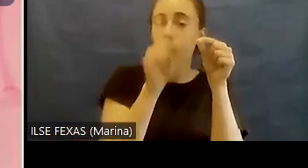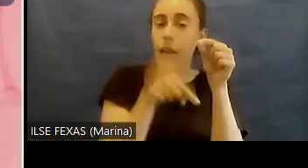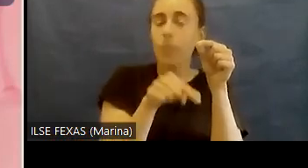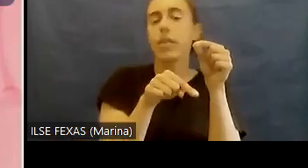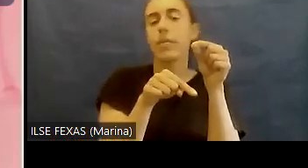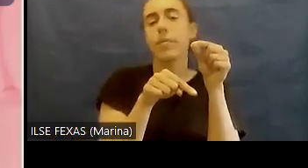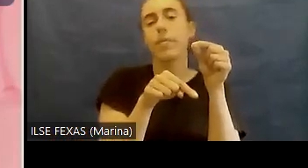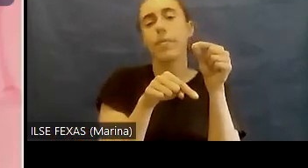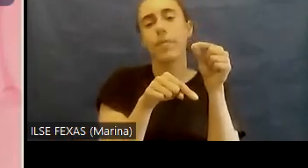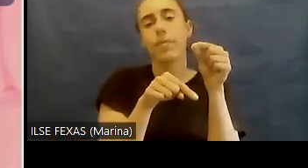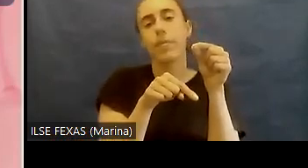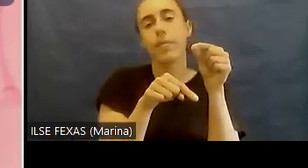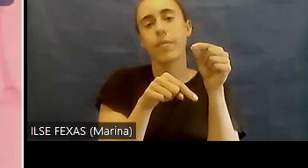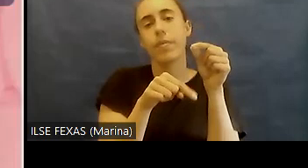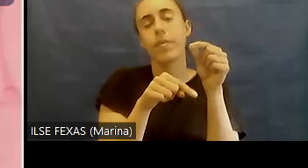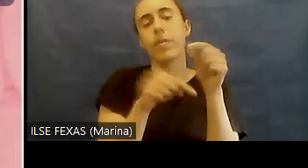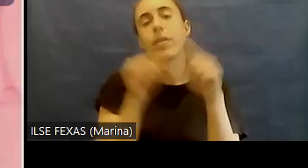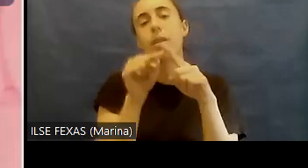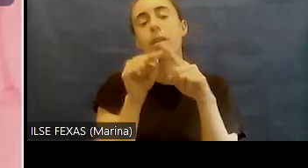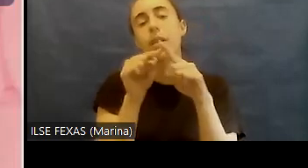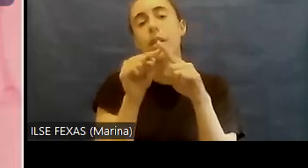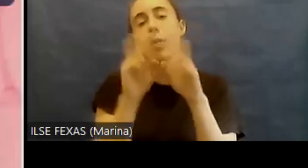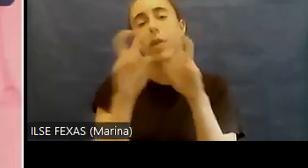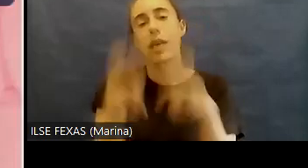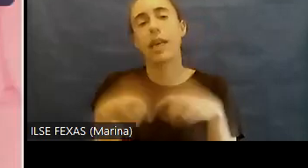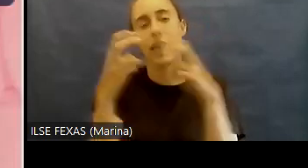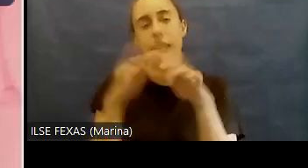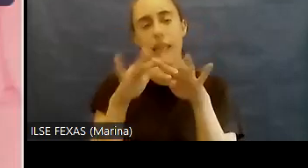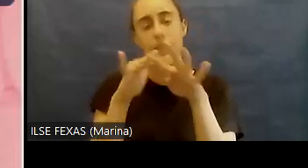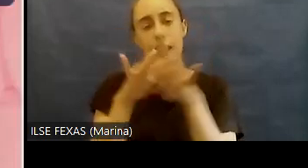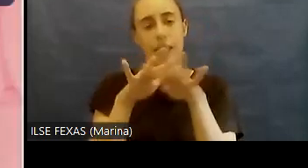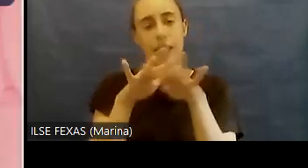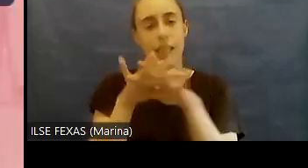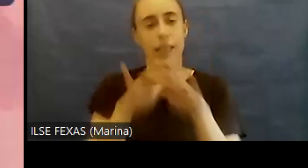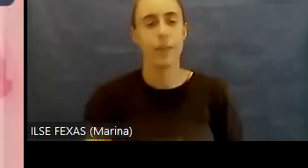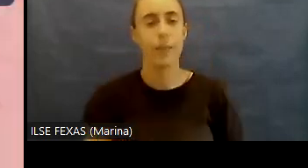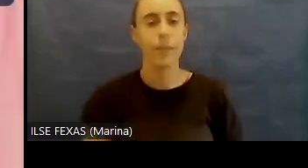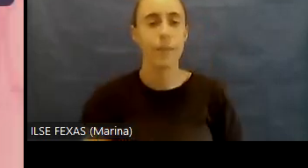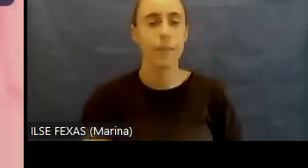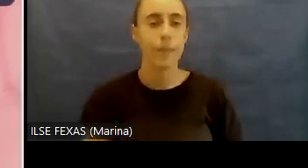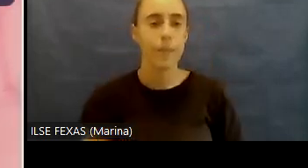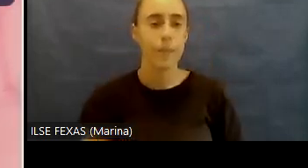capacidad para cicatrizar, para regenerar ese tejido dañado.